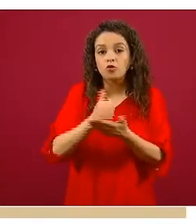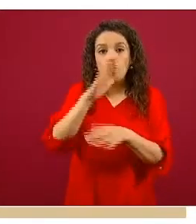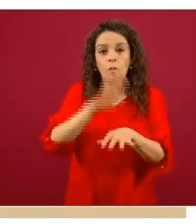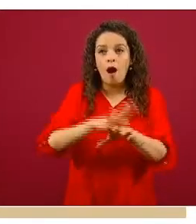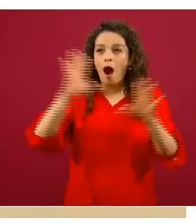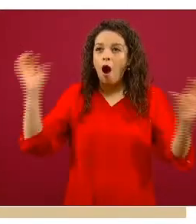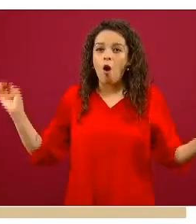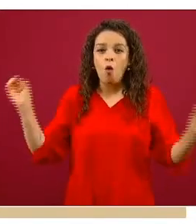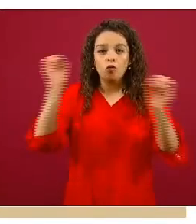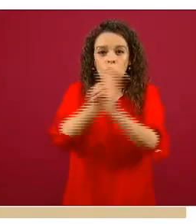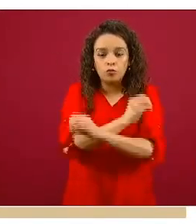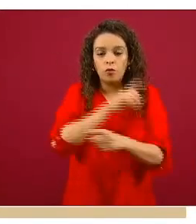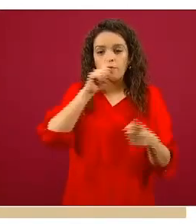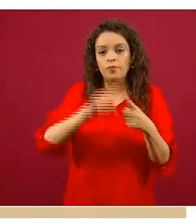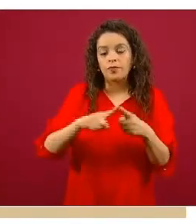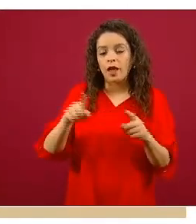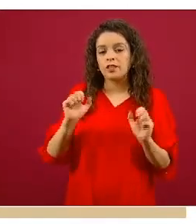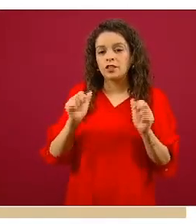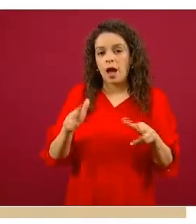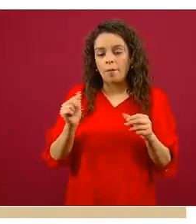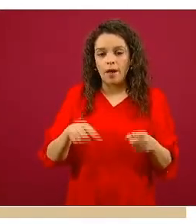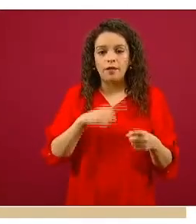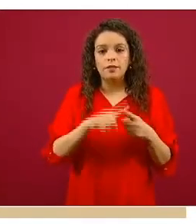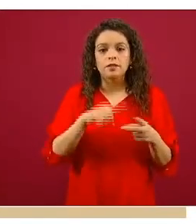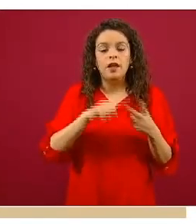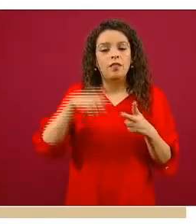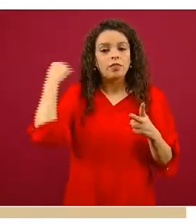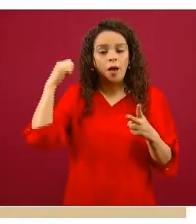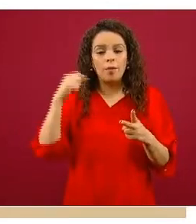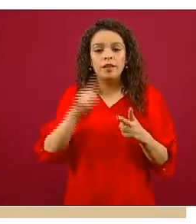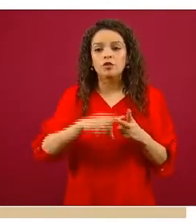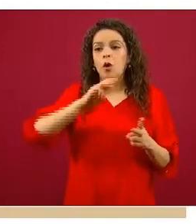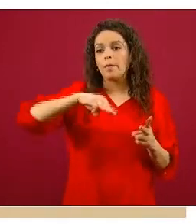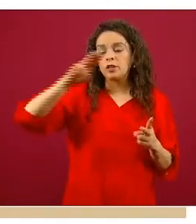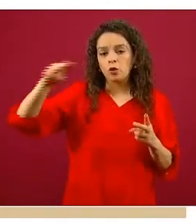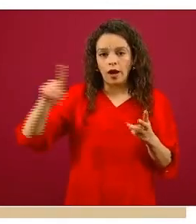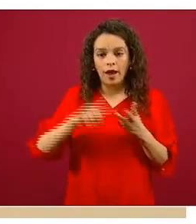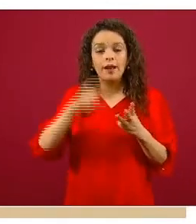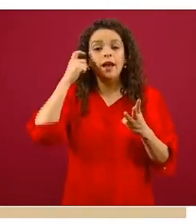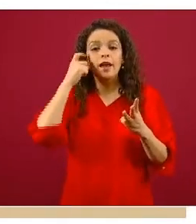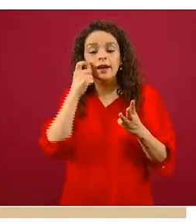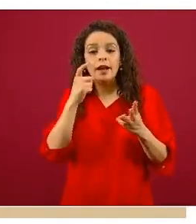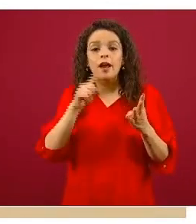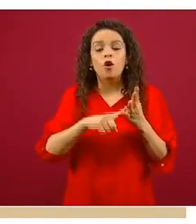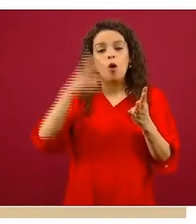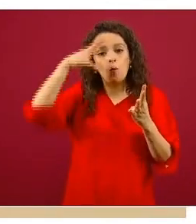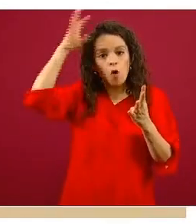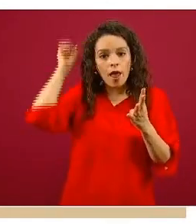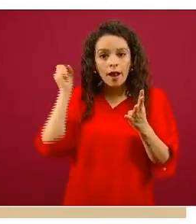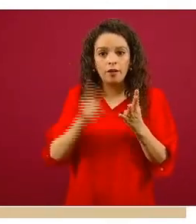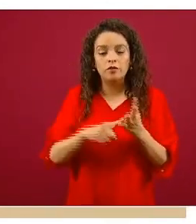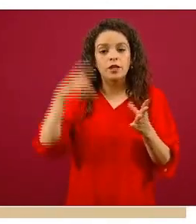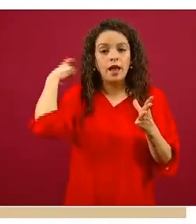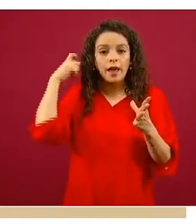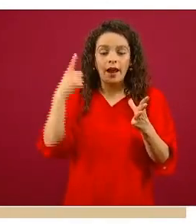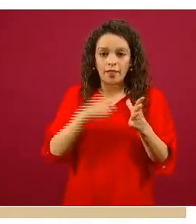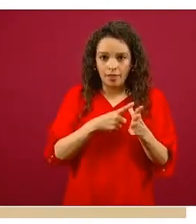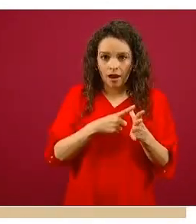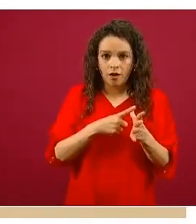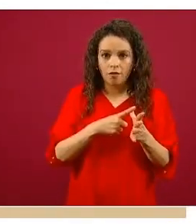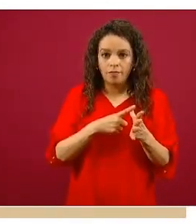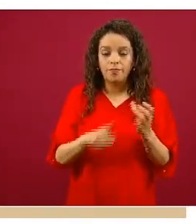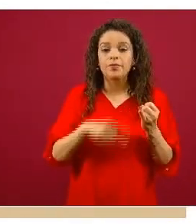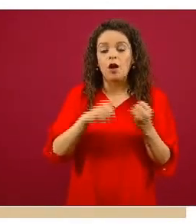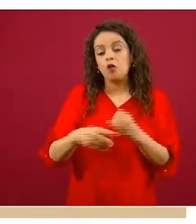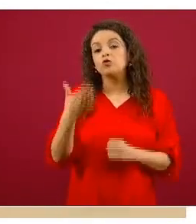que son Chiapas, Tabasco, Michoacán, Guerrero, Morelos, Querétaro y Sonora.